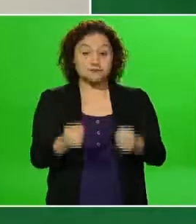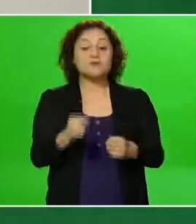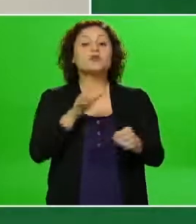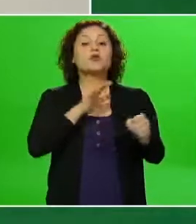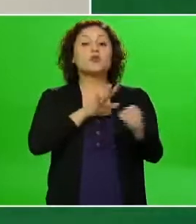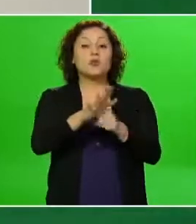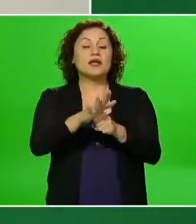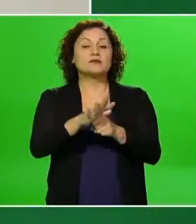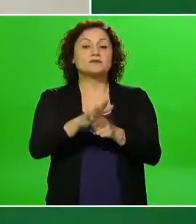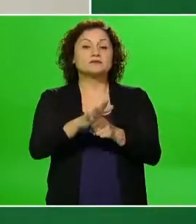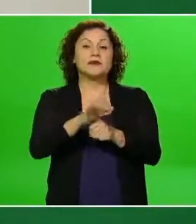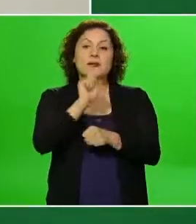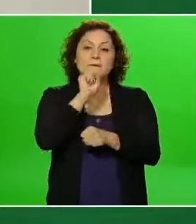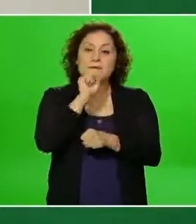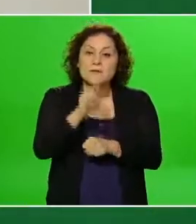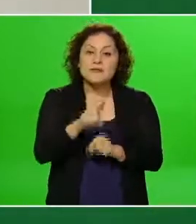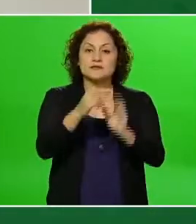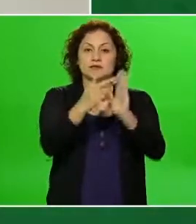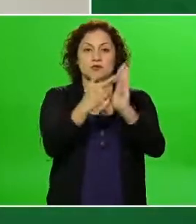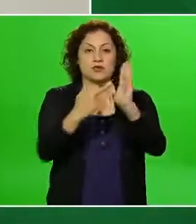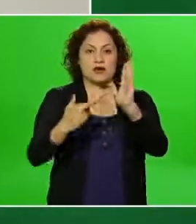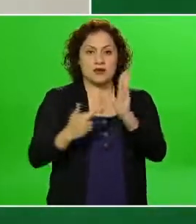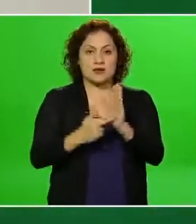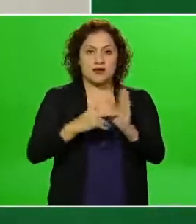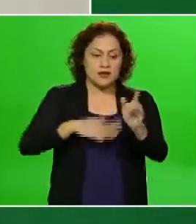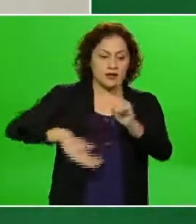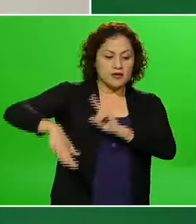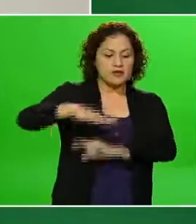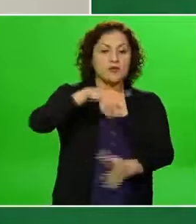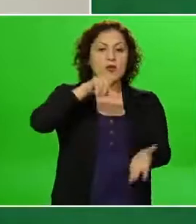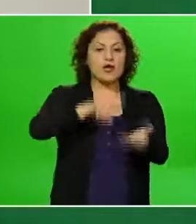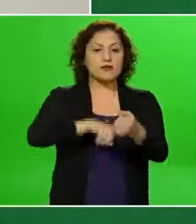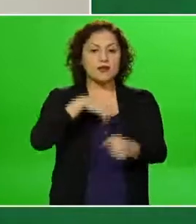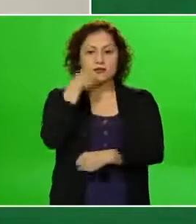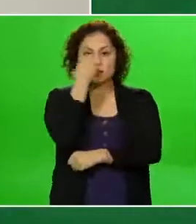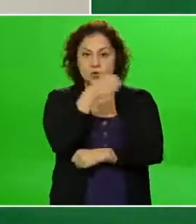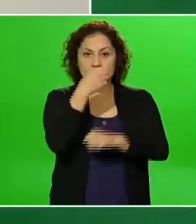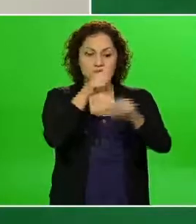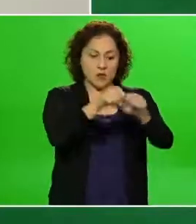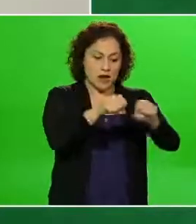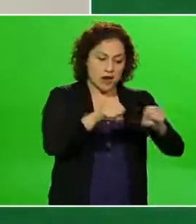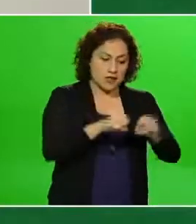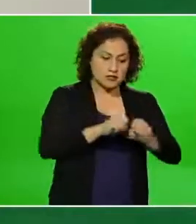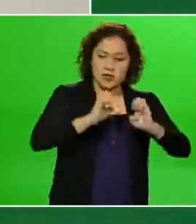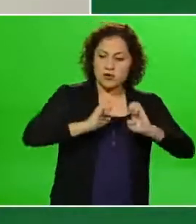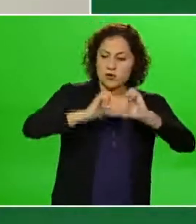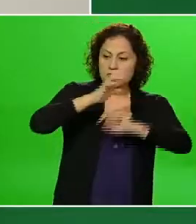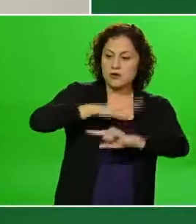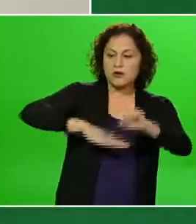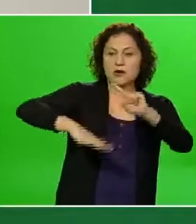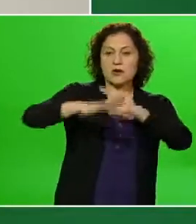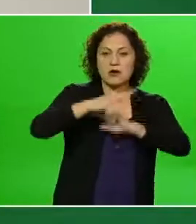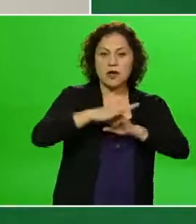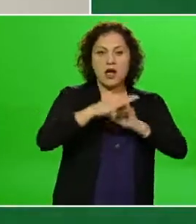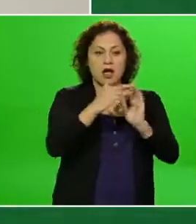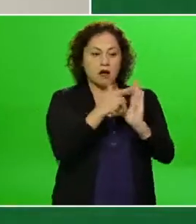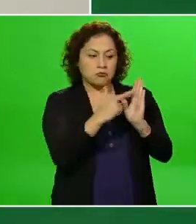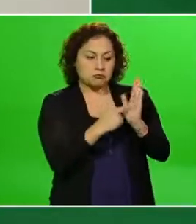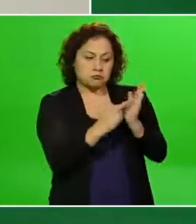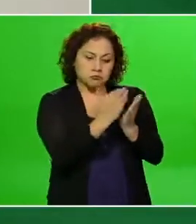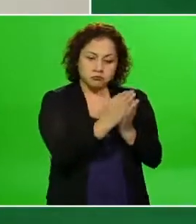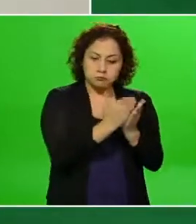precisamente la aplicación del lineamiento al interior de los planteles escolares, al interior de las aulas, en la actividad diaria de cada una de